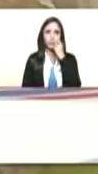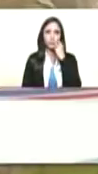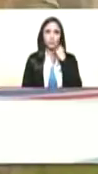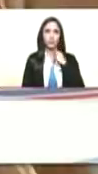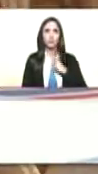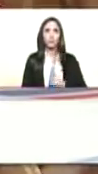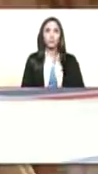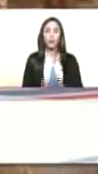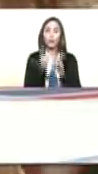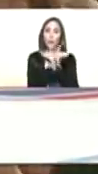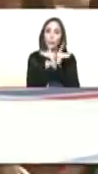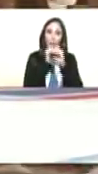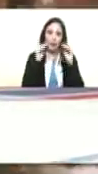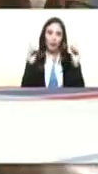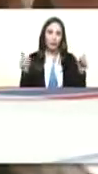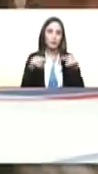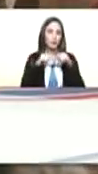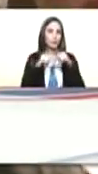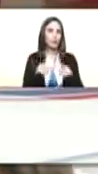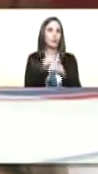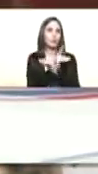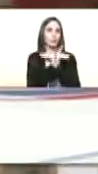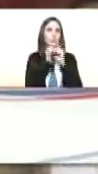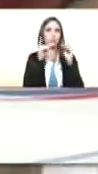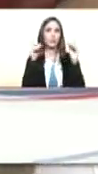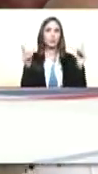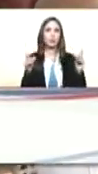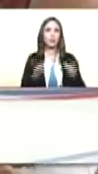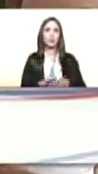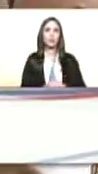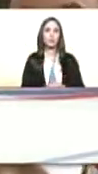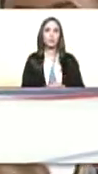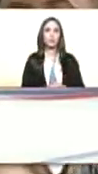Democracia, democracia y más democracia.